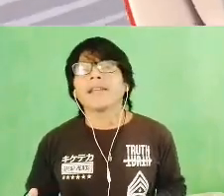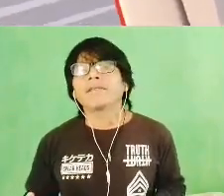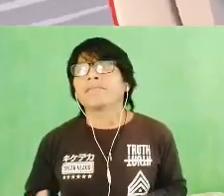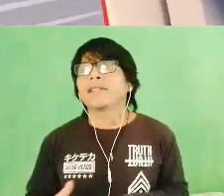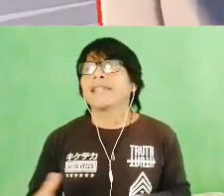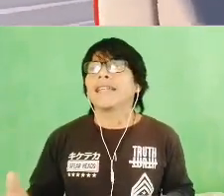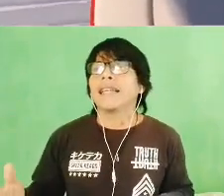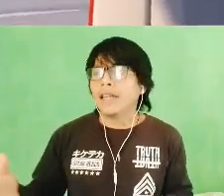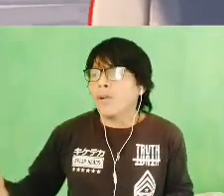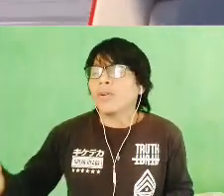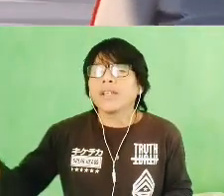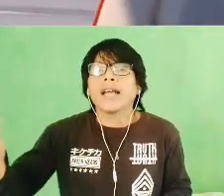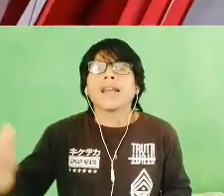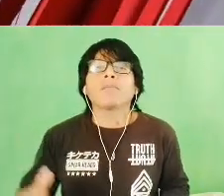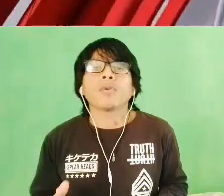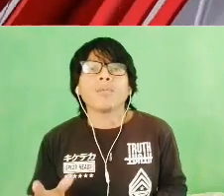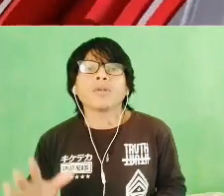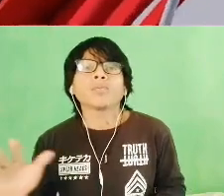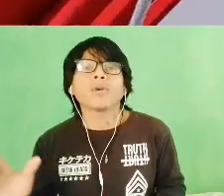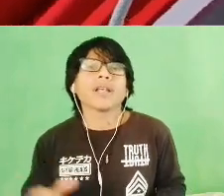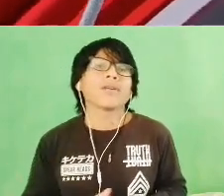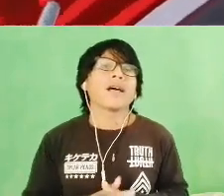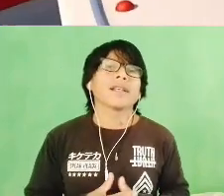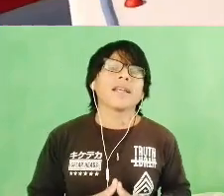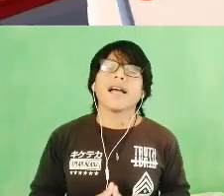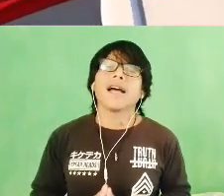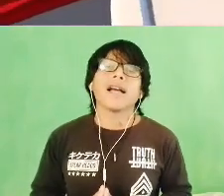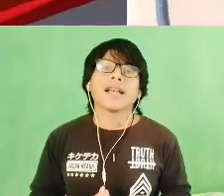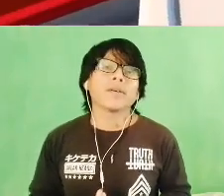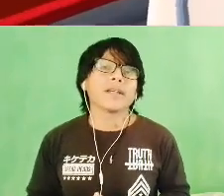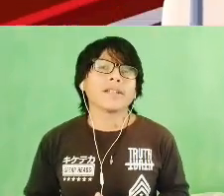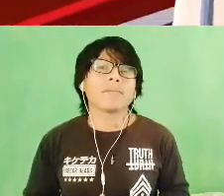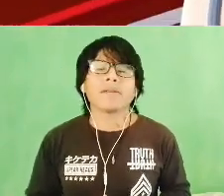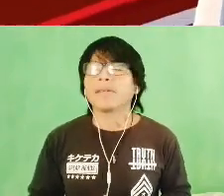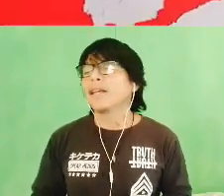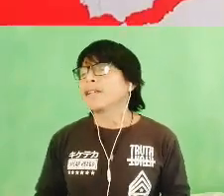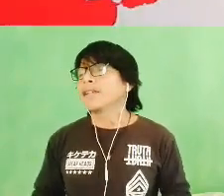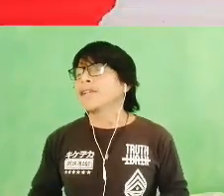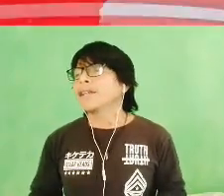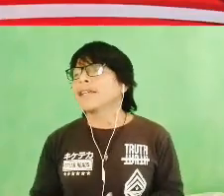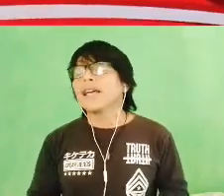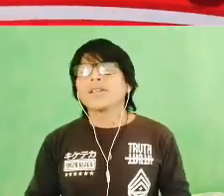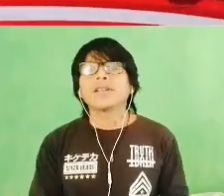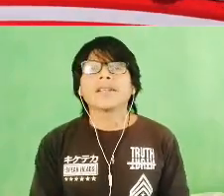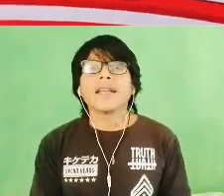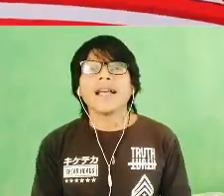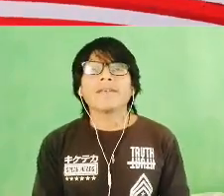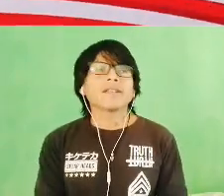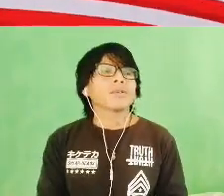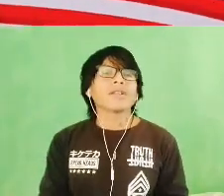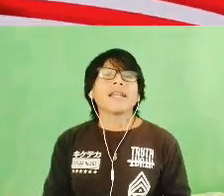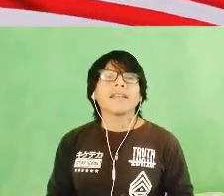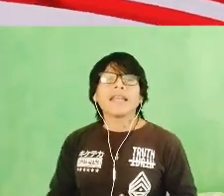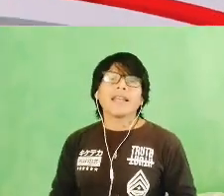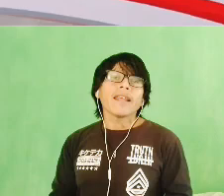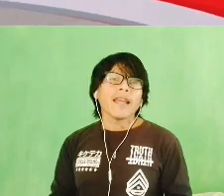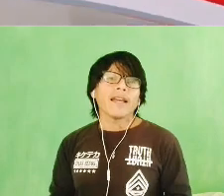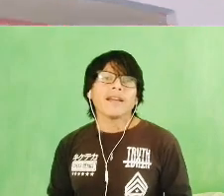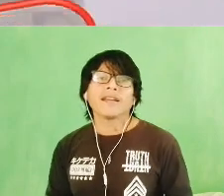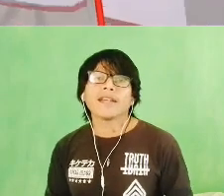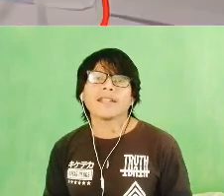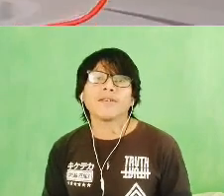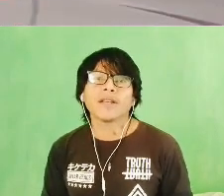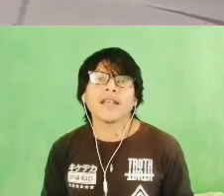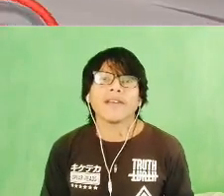para ver si logro llegarle por lo menos un poquito a Claudia Sheinbaum. Señores, Xochitl Gálvez no tiene ni